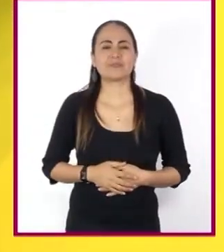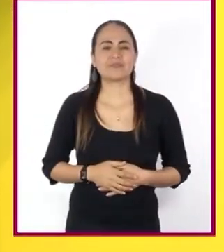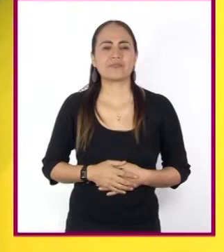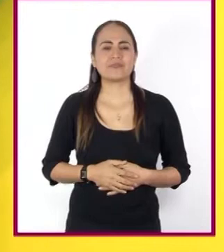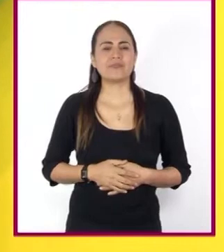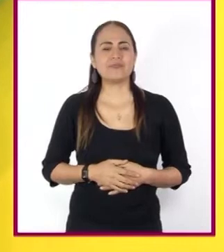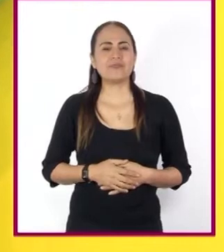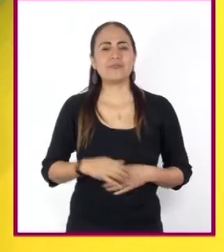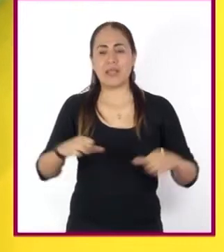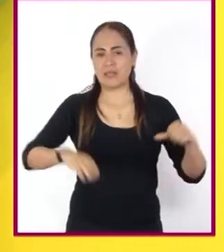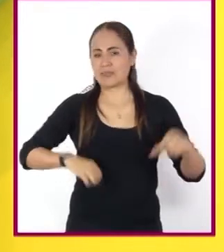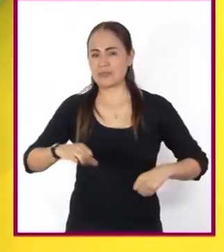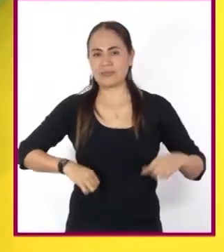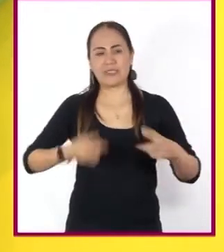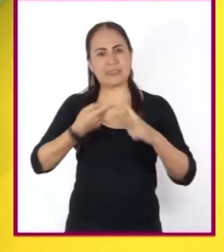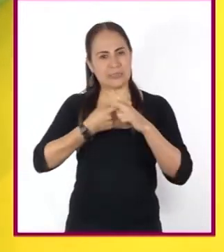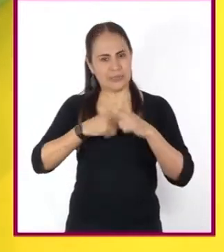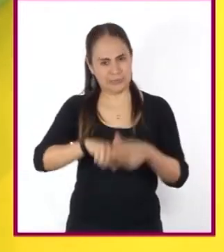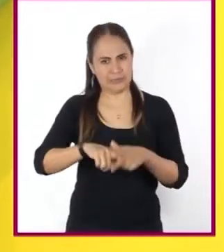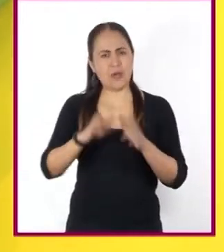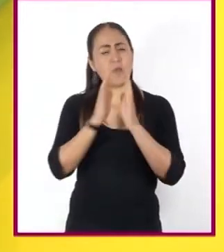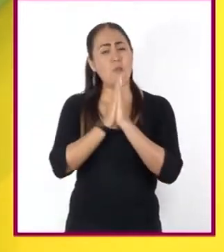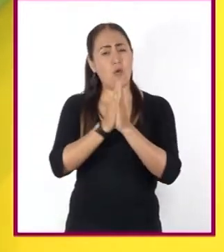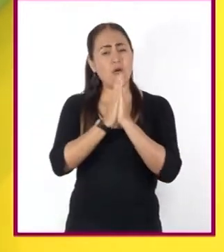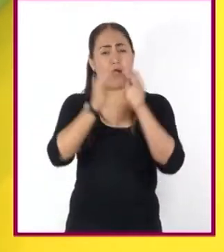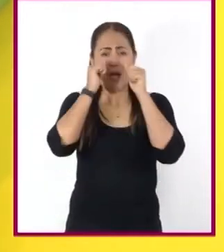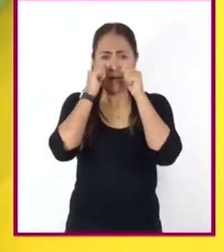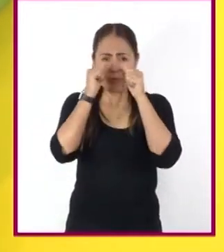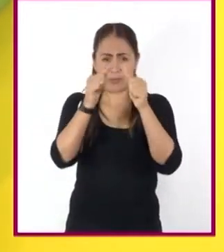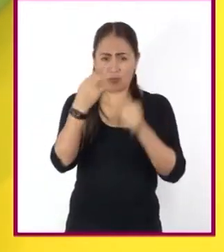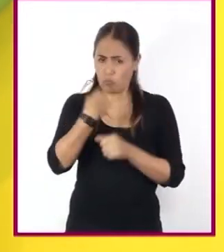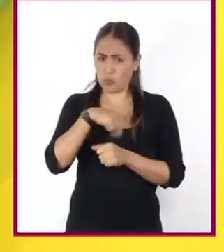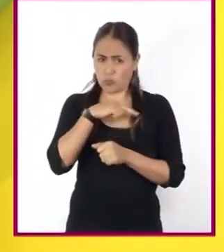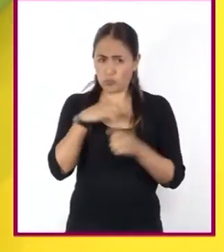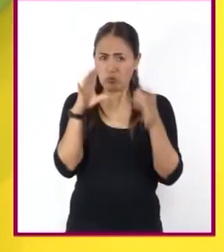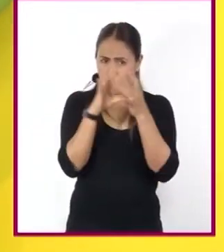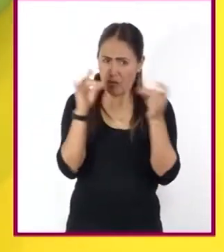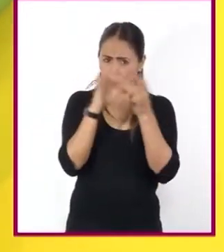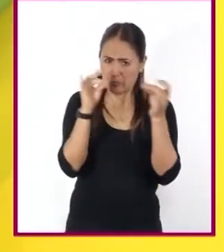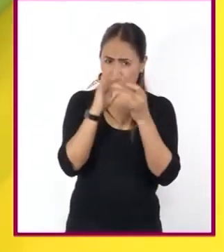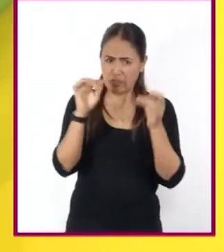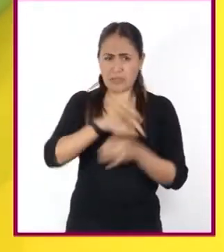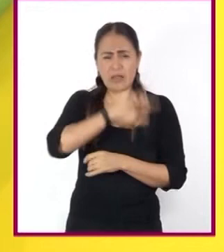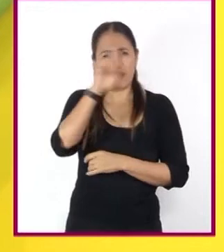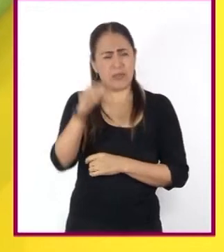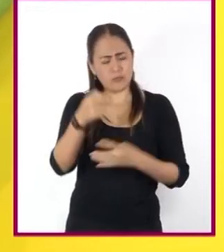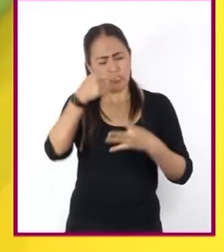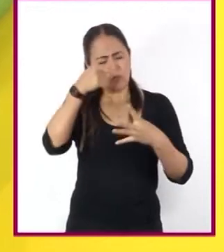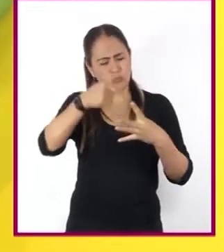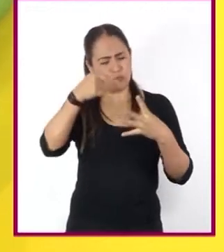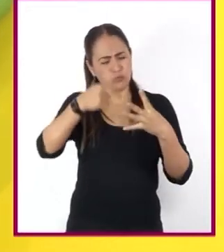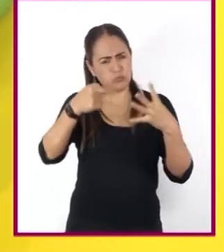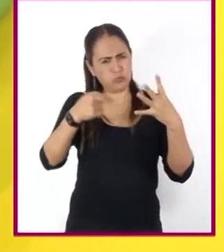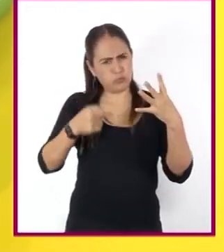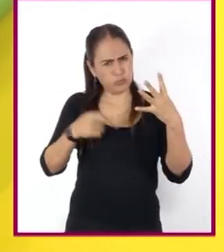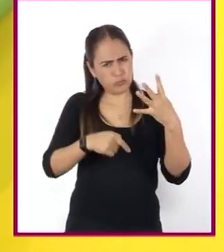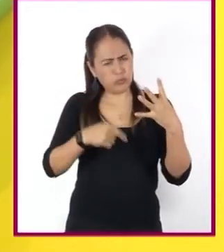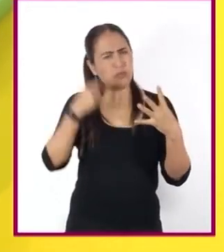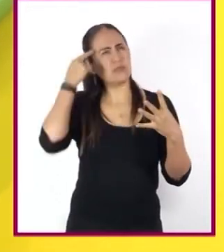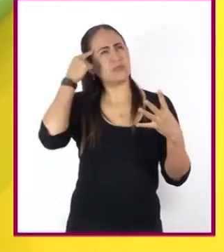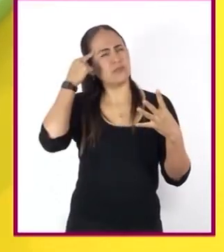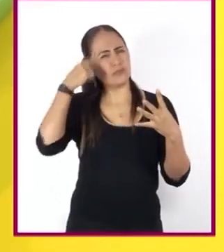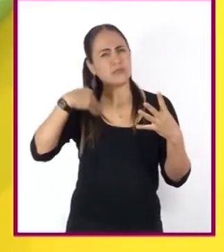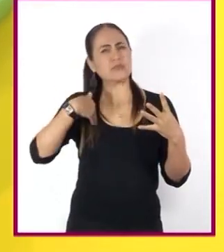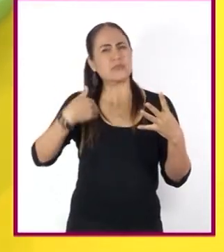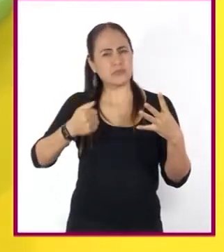la dinámica, será necesario que estén atentos a lo que vayamos explicando, y así podrán reforzar cada uno de los aprendizajes que han